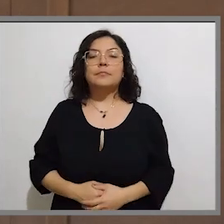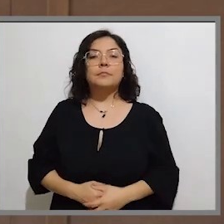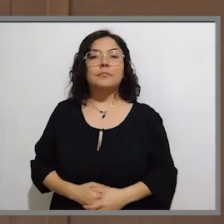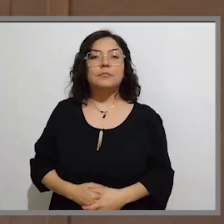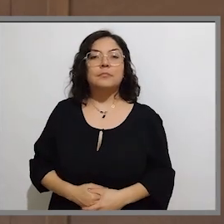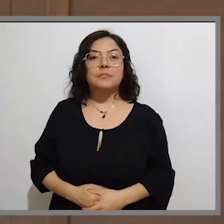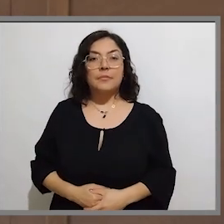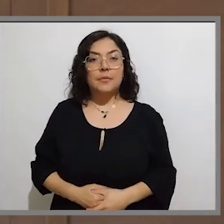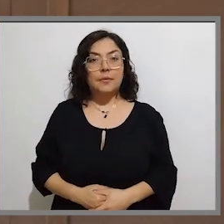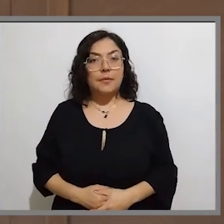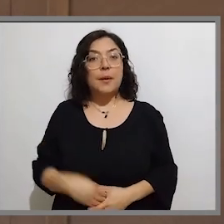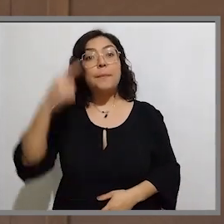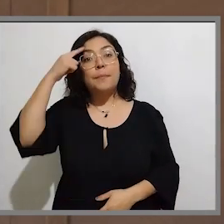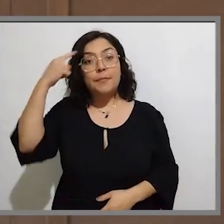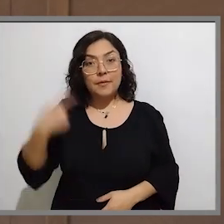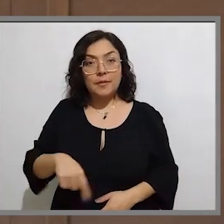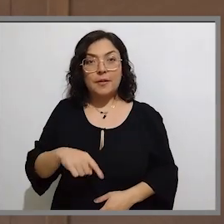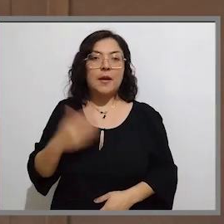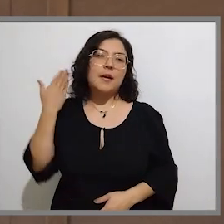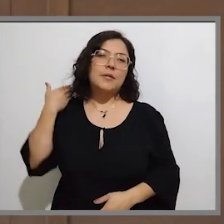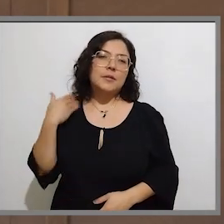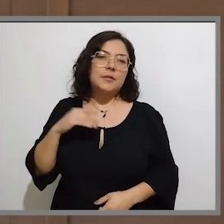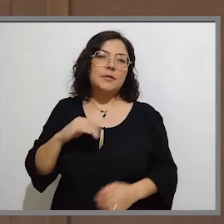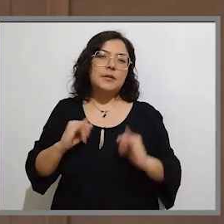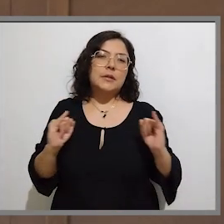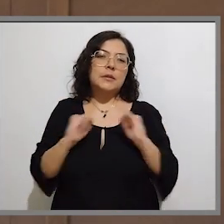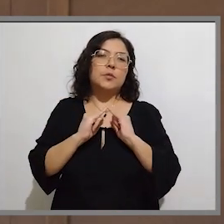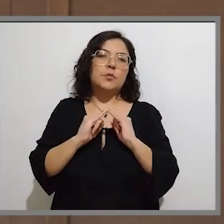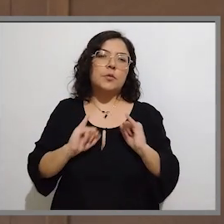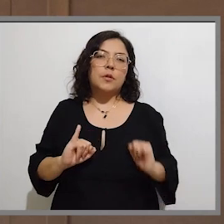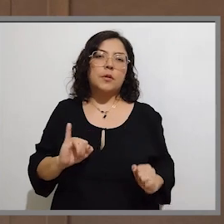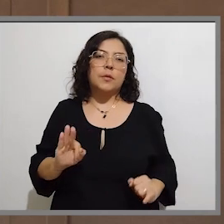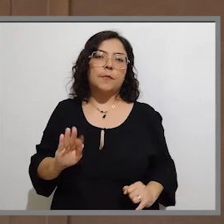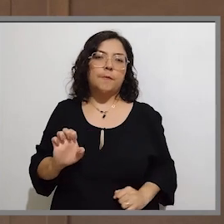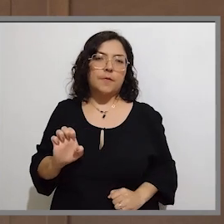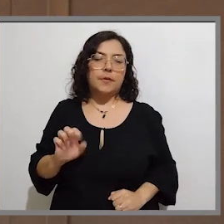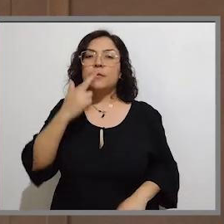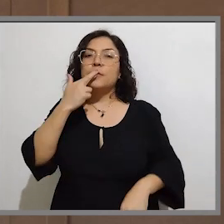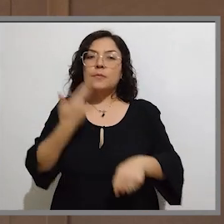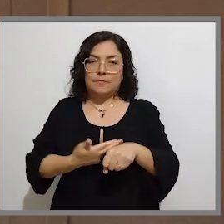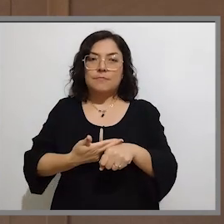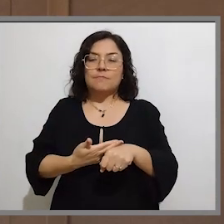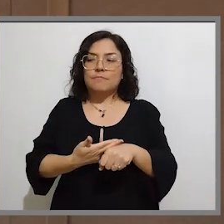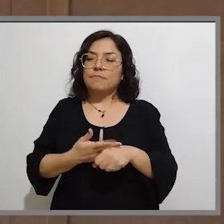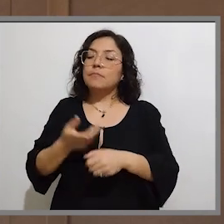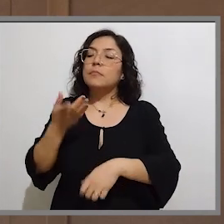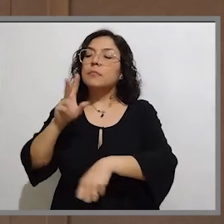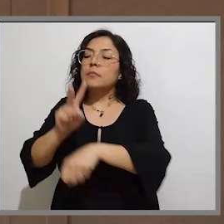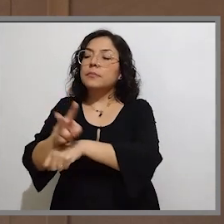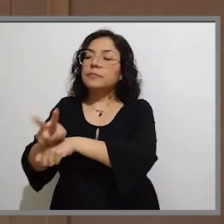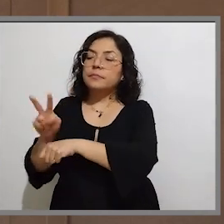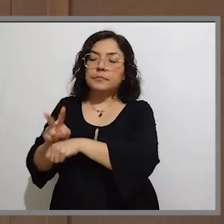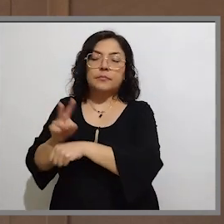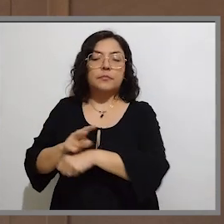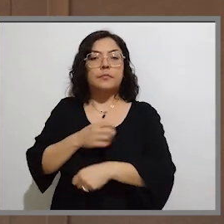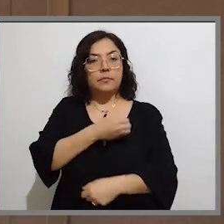y asignarle al entonces Instituto Federal Electoral la responsabilidad de coordinar estas actividades. El libro da cuenta